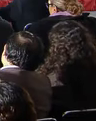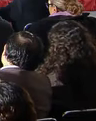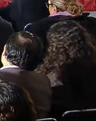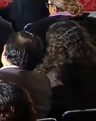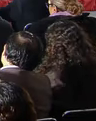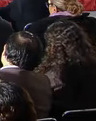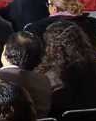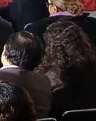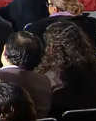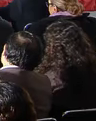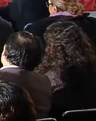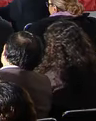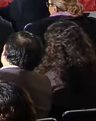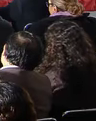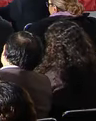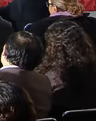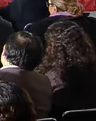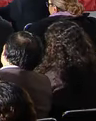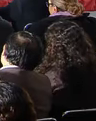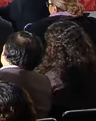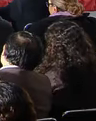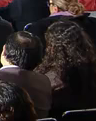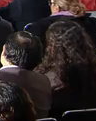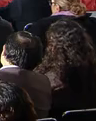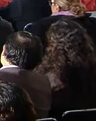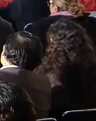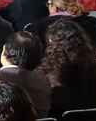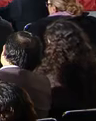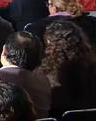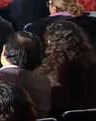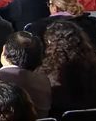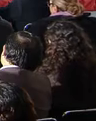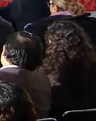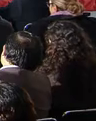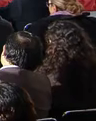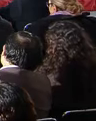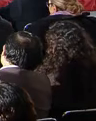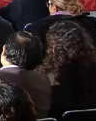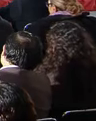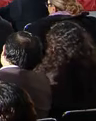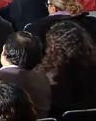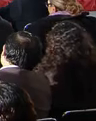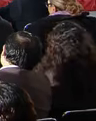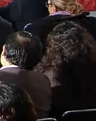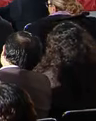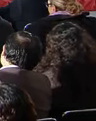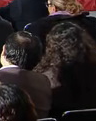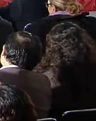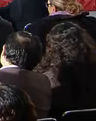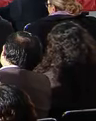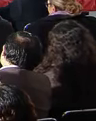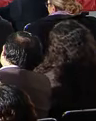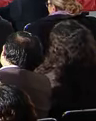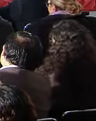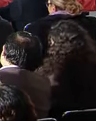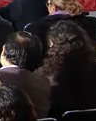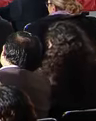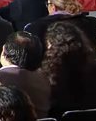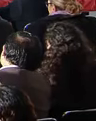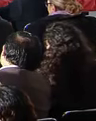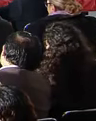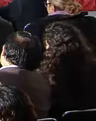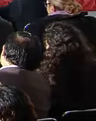A ver, el de la cámara da un paneo, porque allá en la Ciudad de México, algunos que no conocen Espujil,